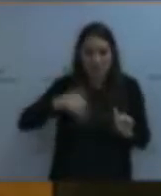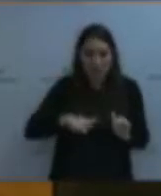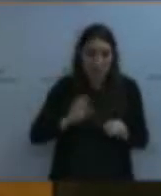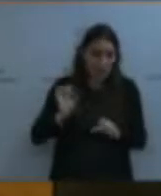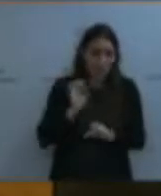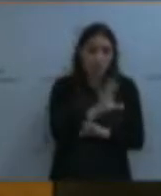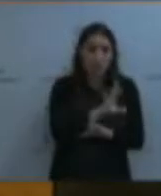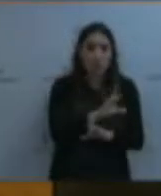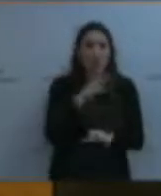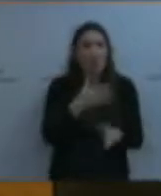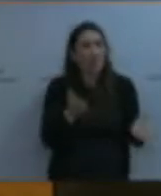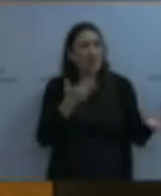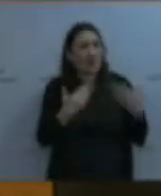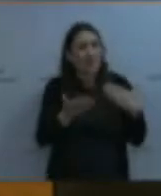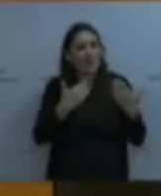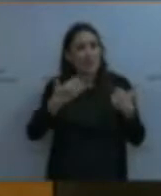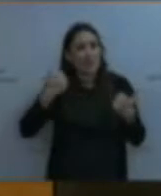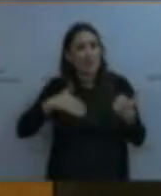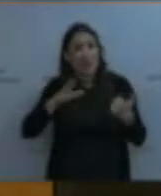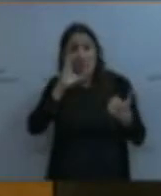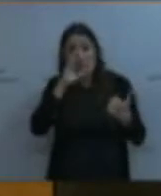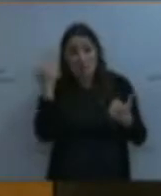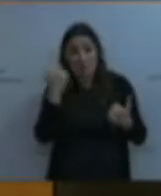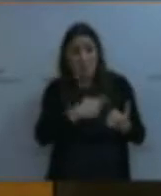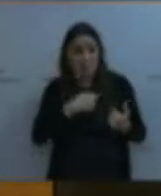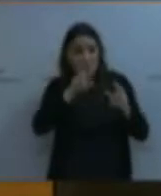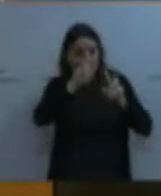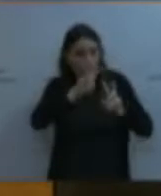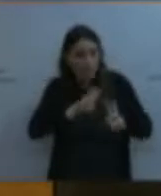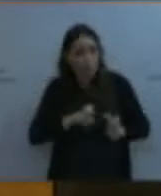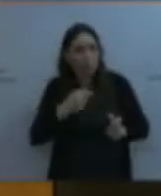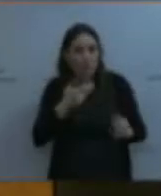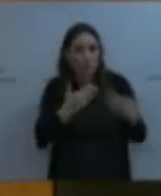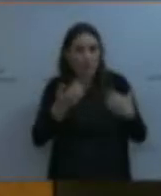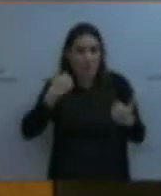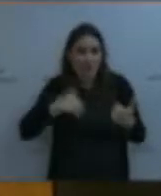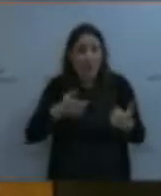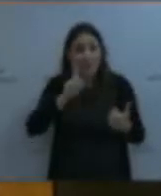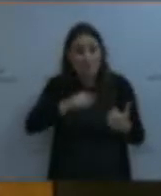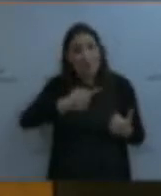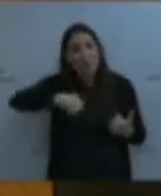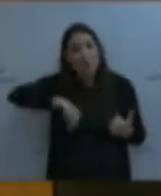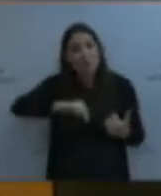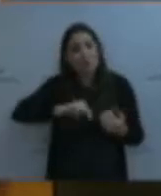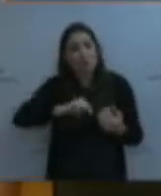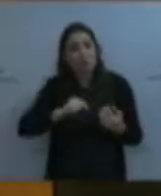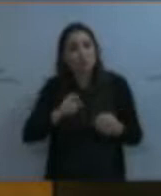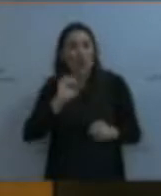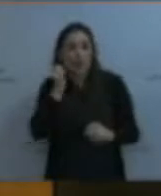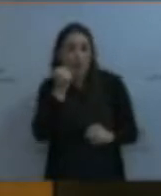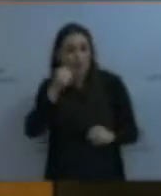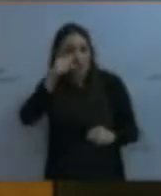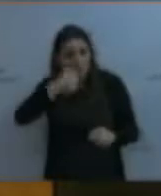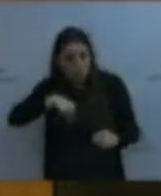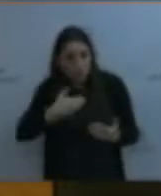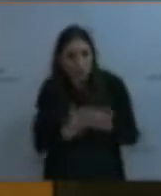porque ya falamos de ello en febrero en la comisión de investigación, también porque planteamos nuestras propias alegaciones, pero hoy no vamos a